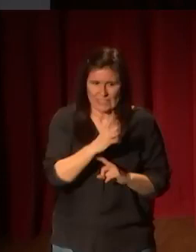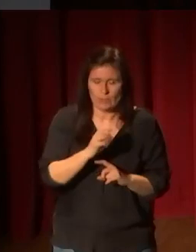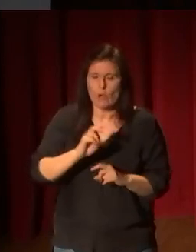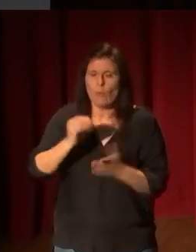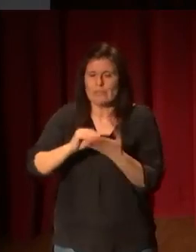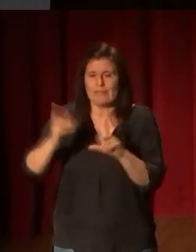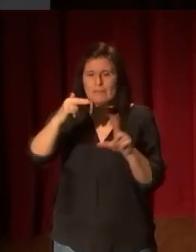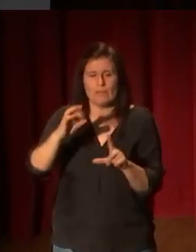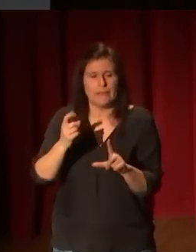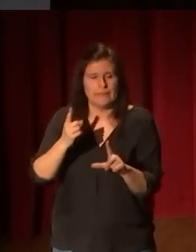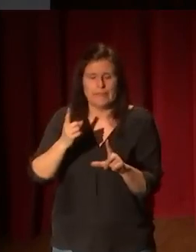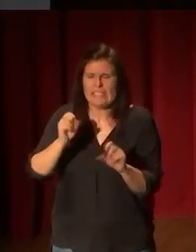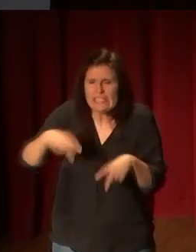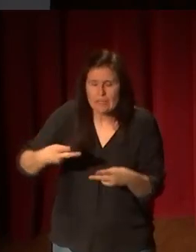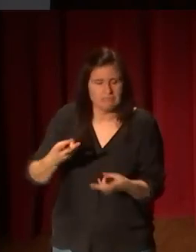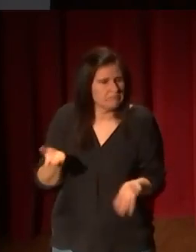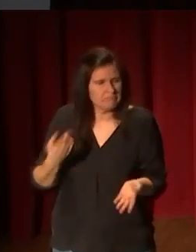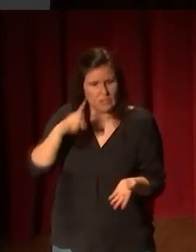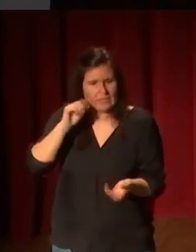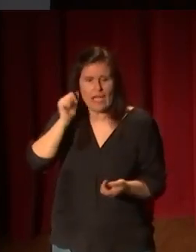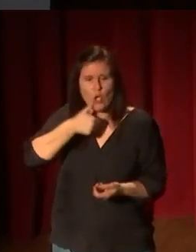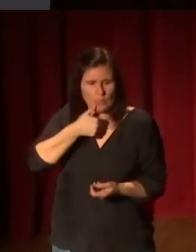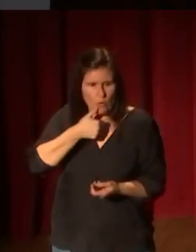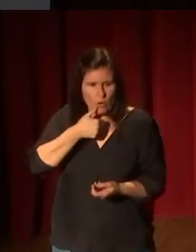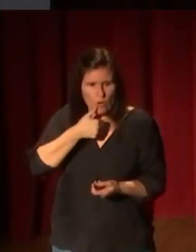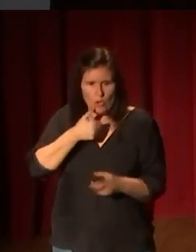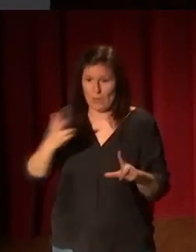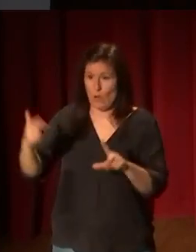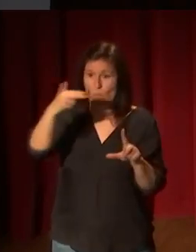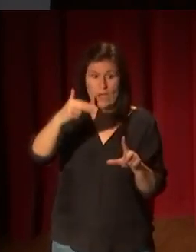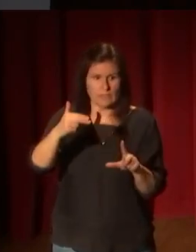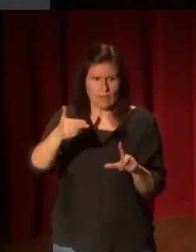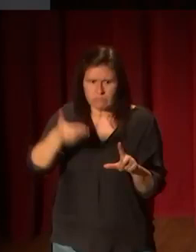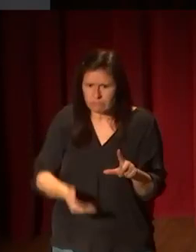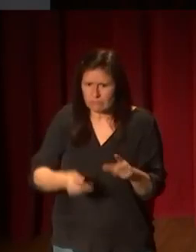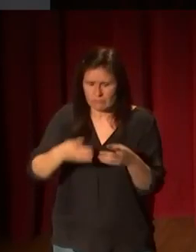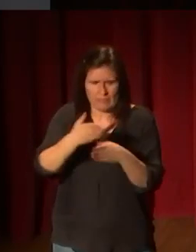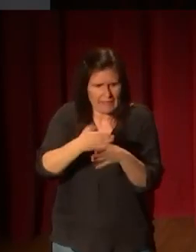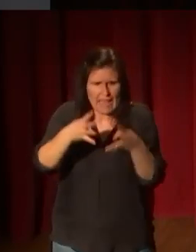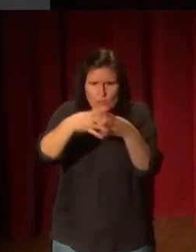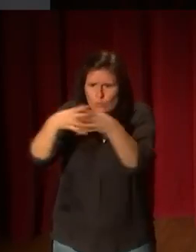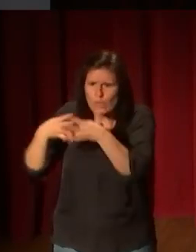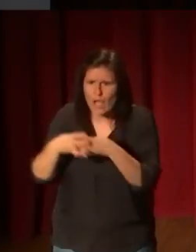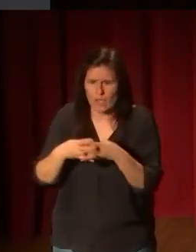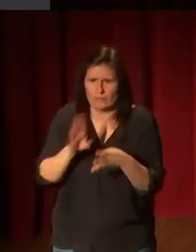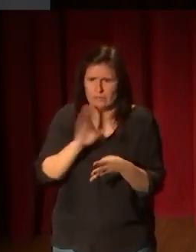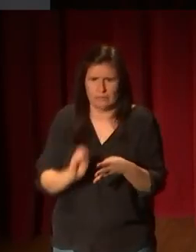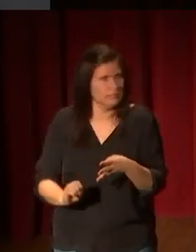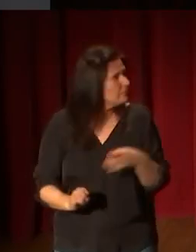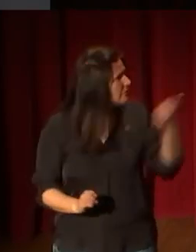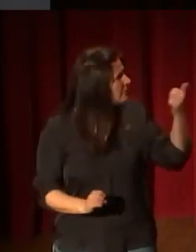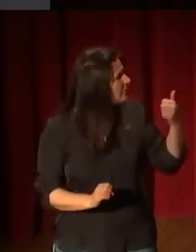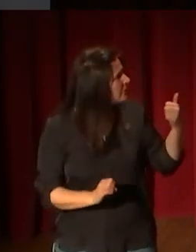anónimos no solamente nos muestran estas fantásticas estructuras de madera aquí vemos incluso el